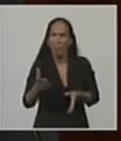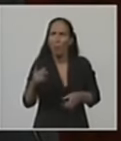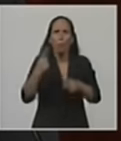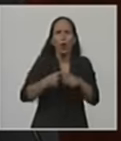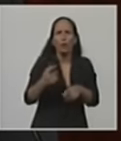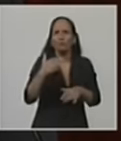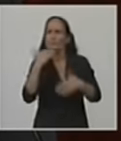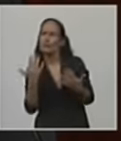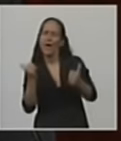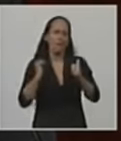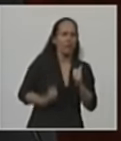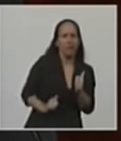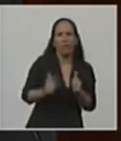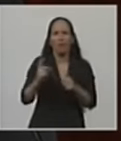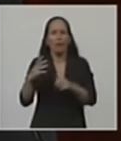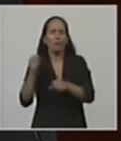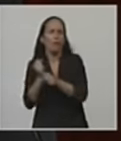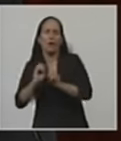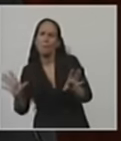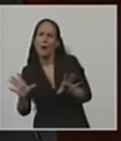incompetencia o de la complicidad.